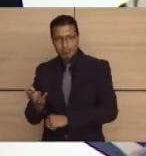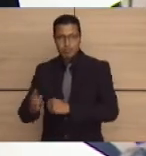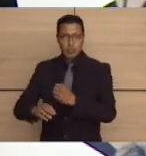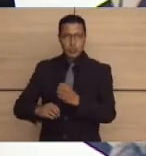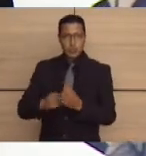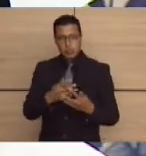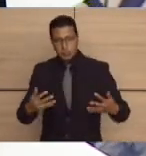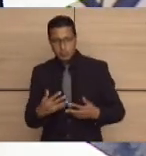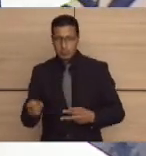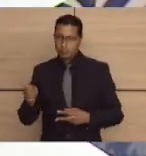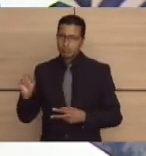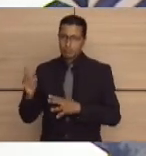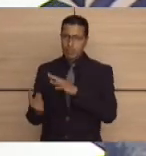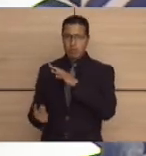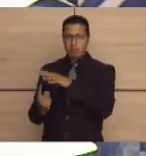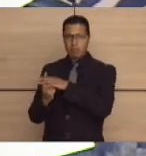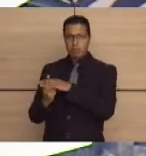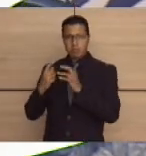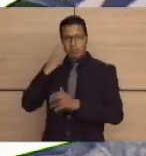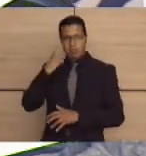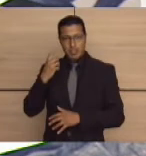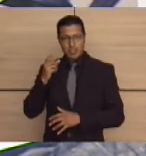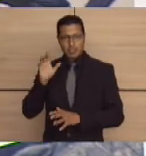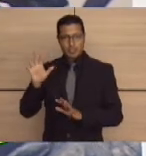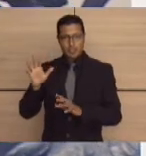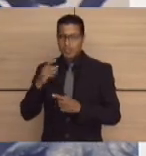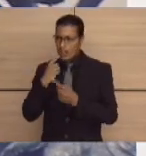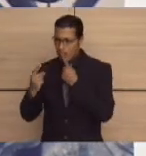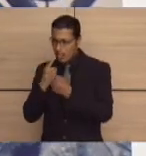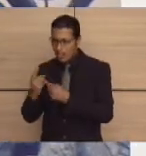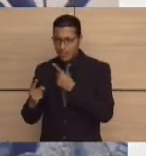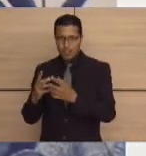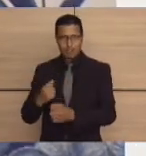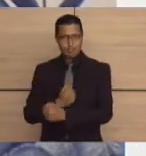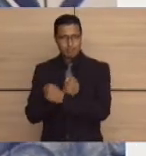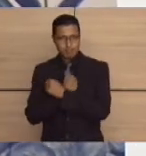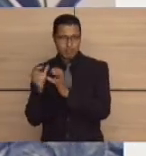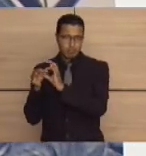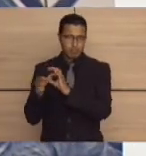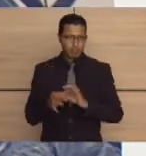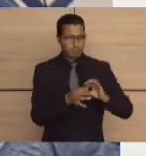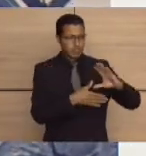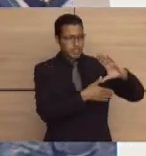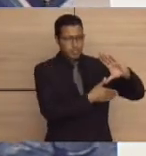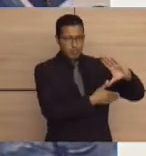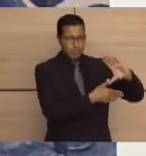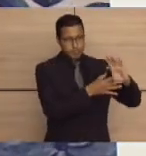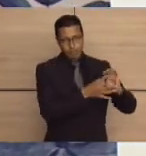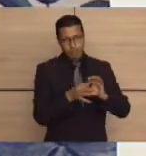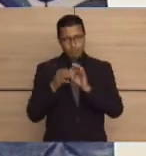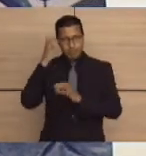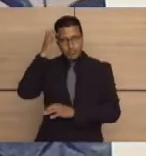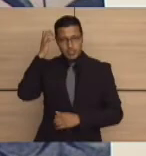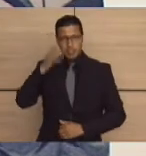de un momento de diálogo muy apasionado y muy fecundo entre América y Europa. Y